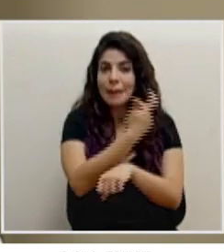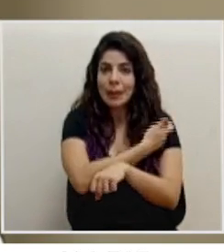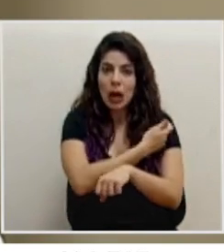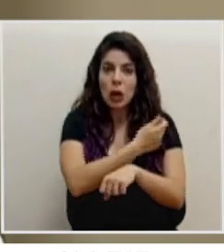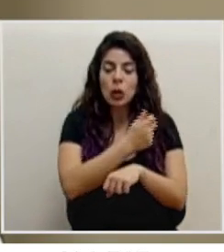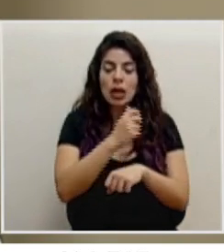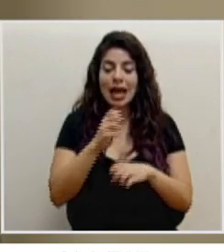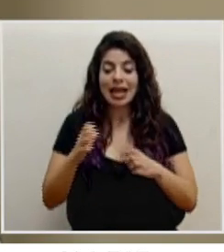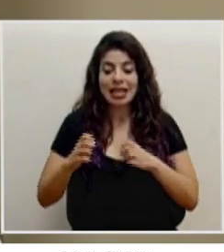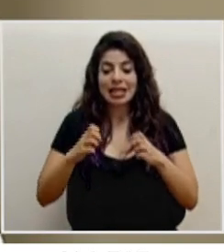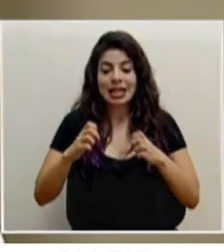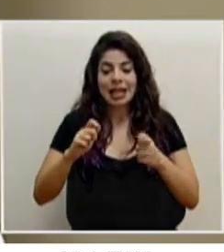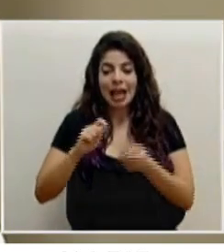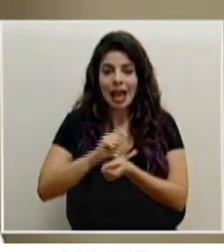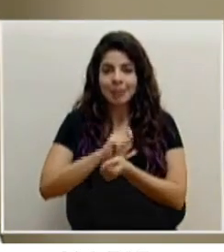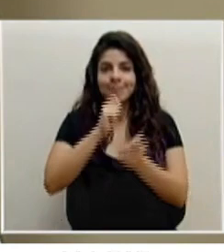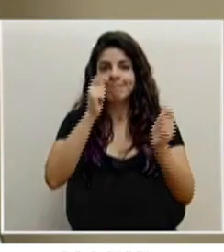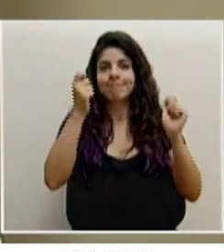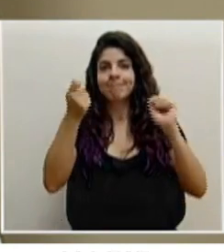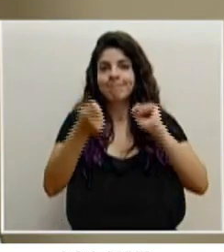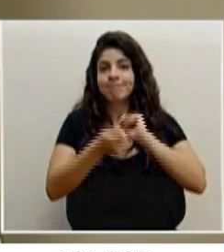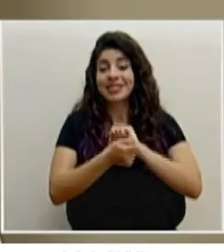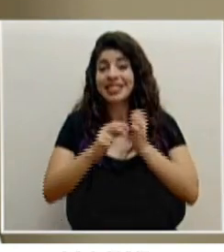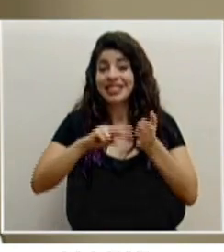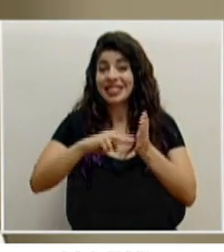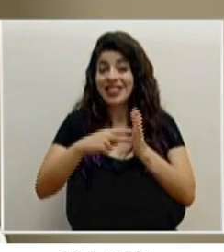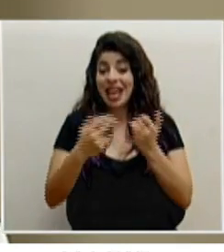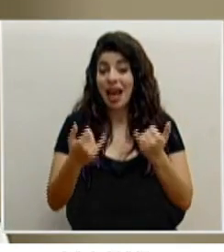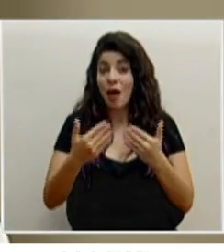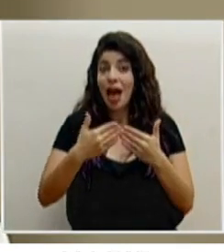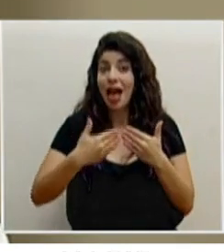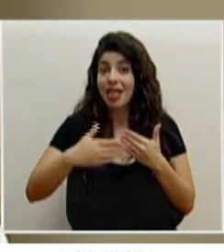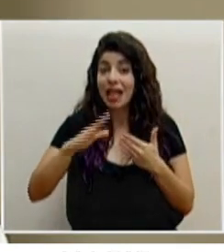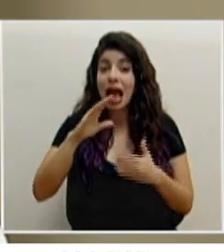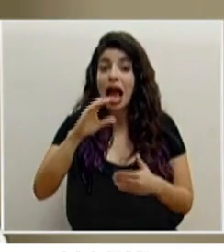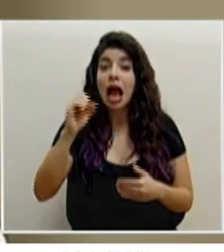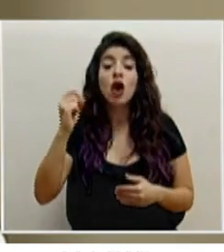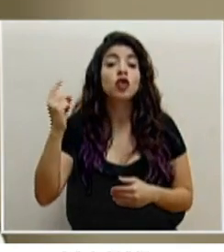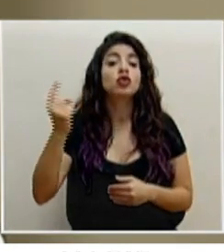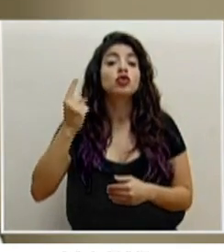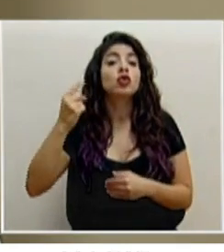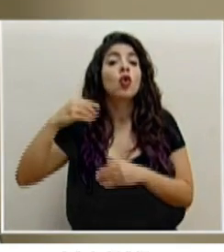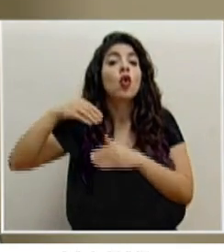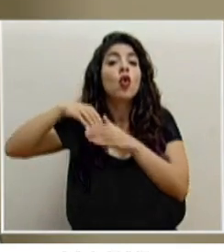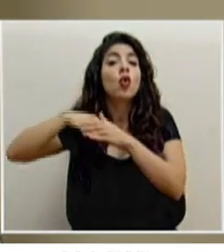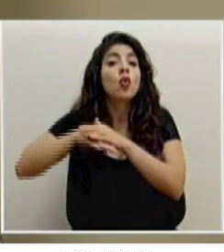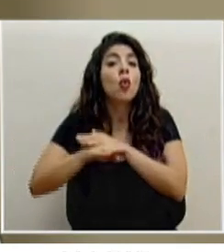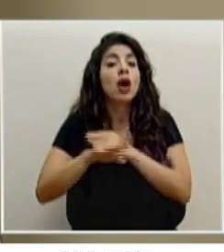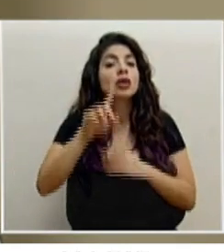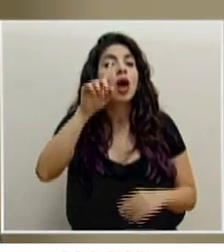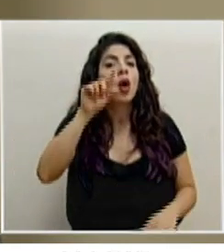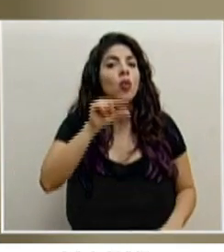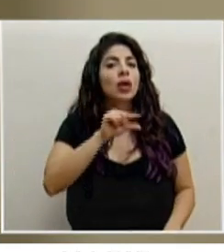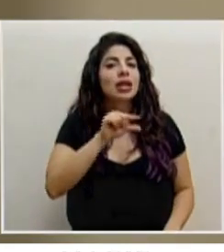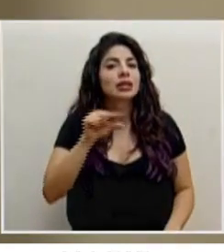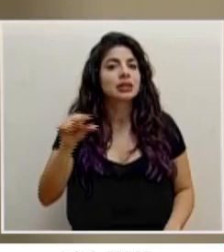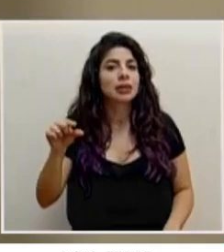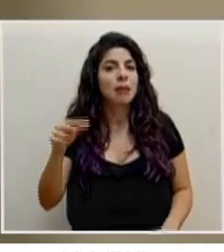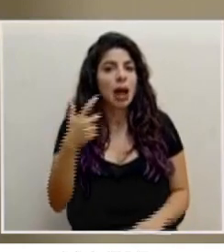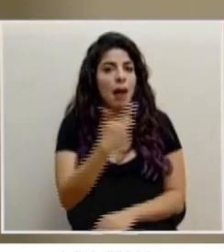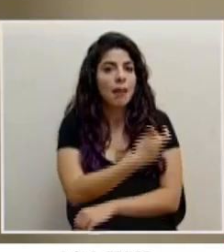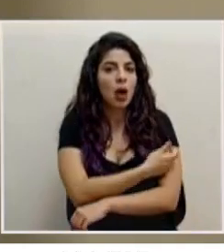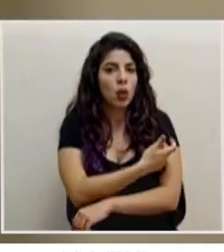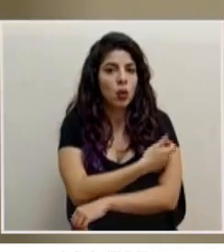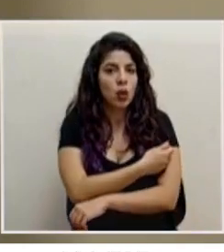un cambio en la estrategia, que significa que en adelante en la caja solamente se va a reservar 1 semana de vacuna para